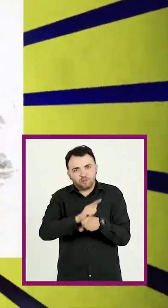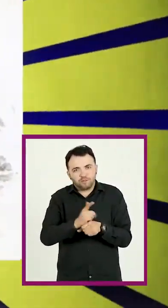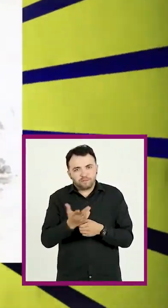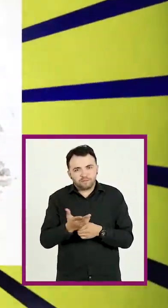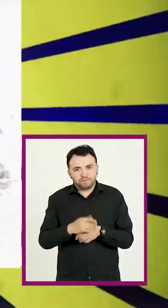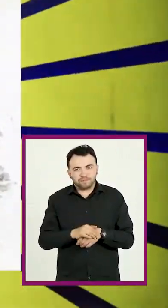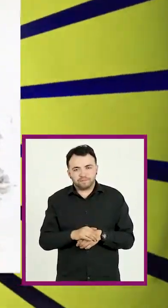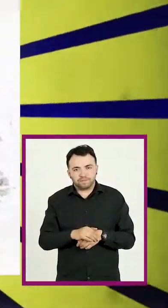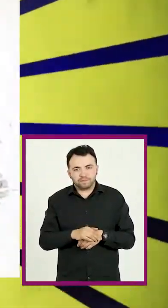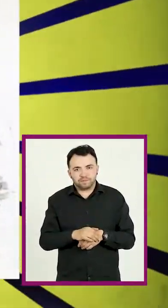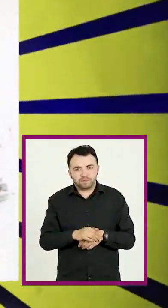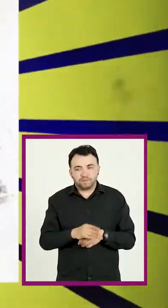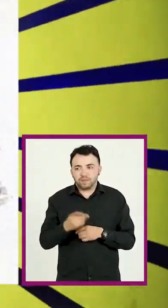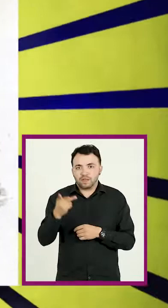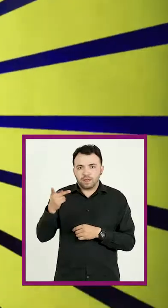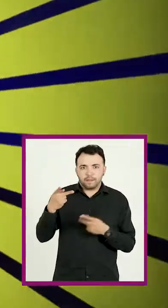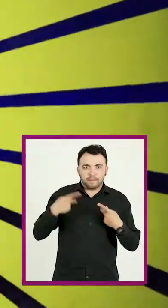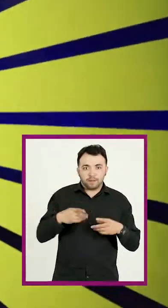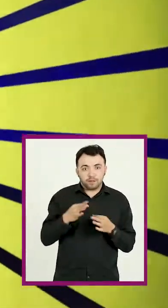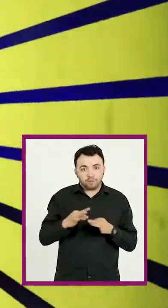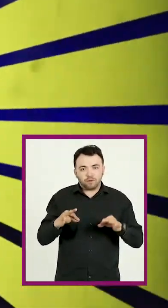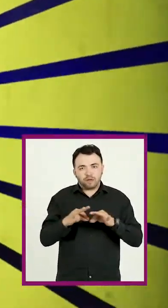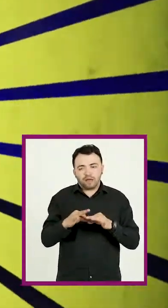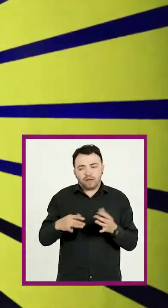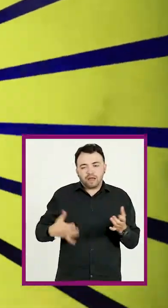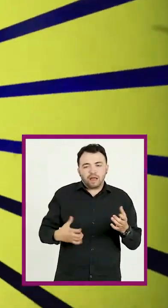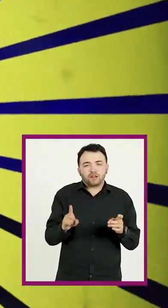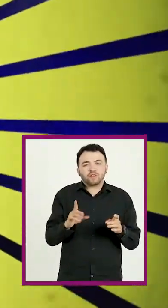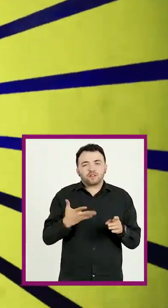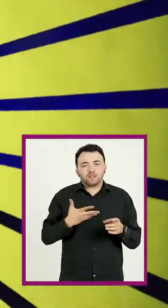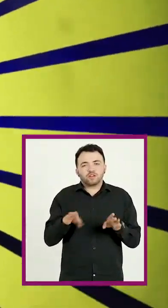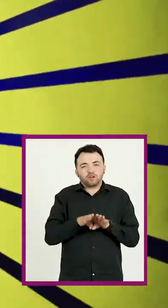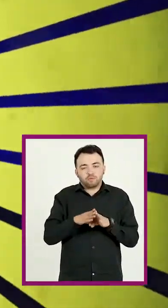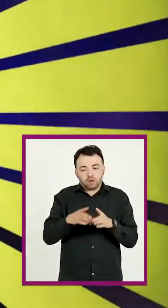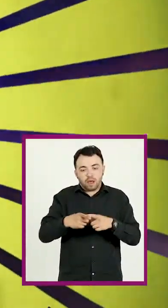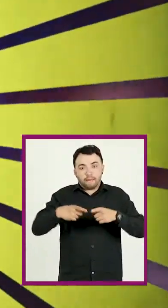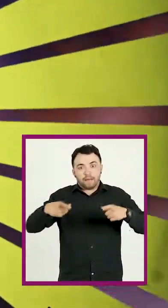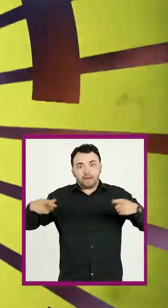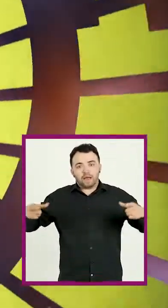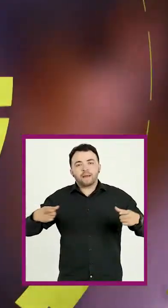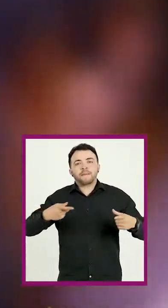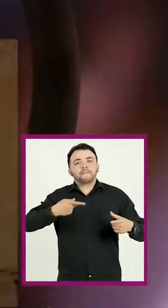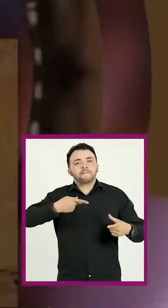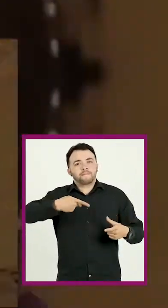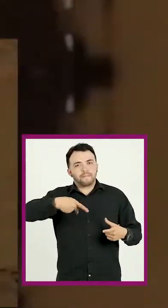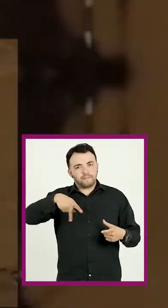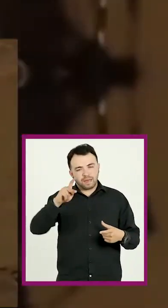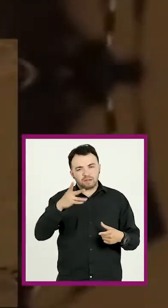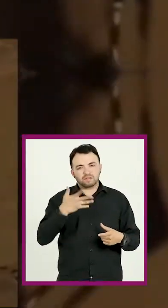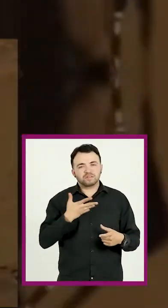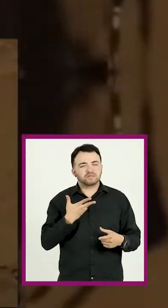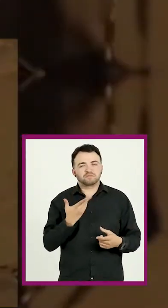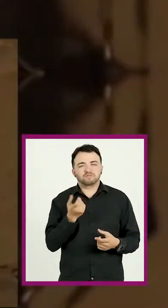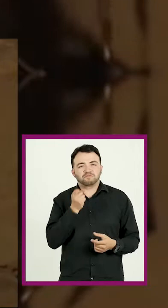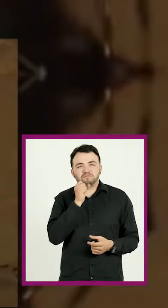no es como que un juglar estuviera tocando en bodas, ¿no? Entonces, bueno, es más amplio, pero tiene un rol similar.